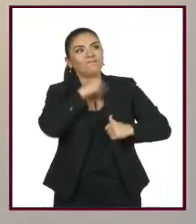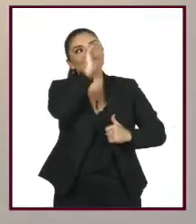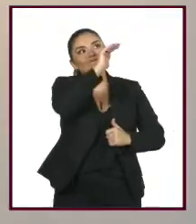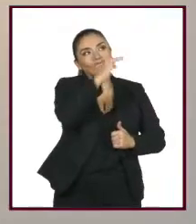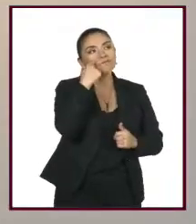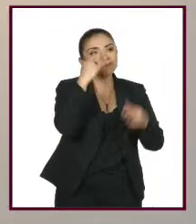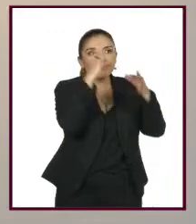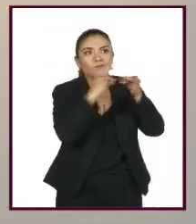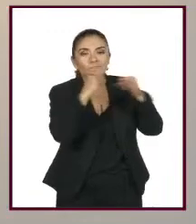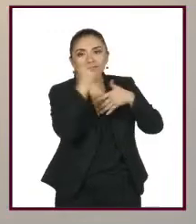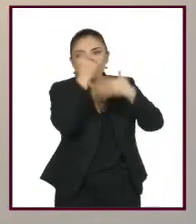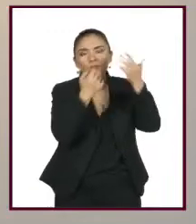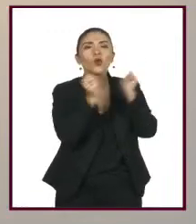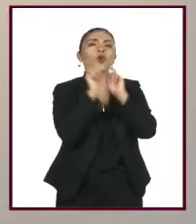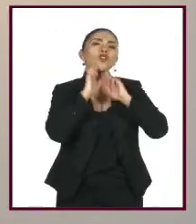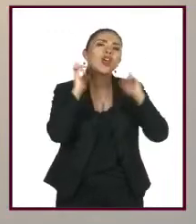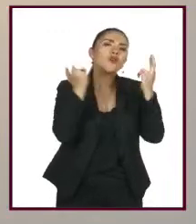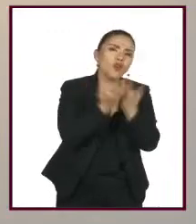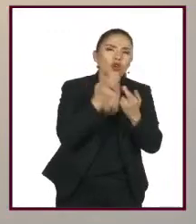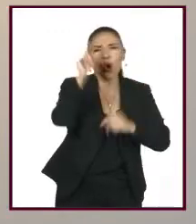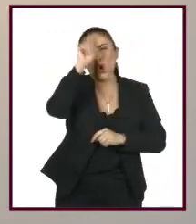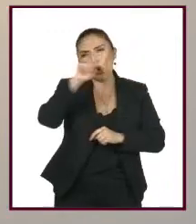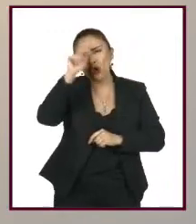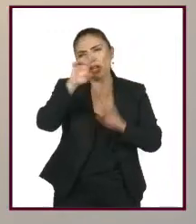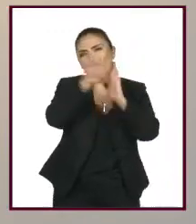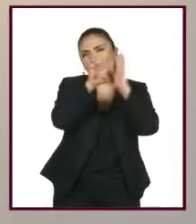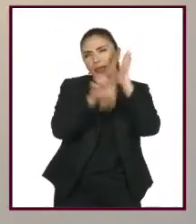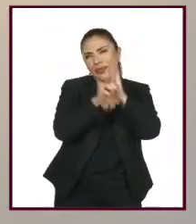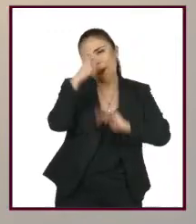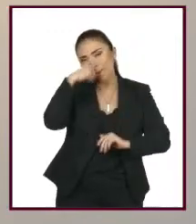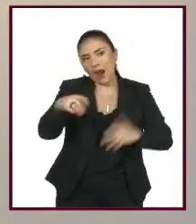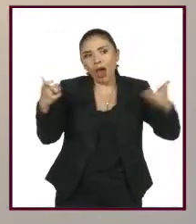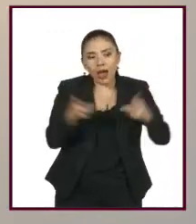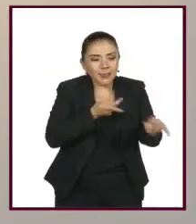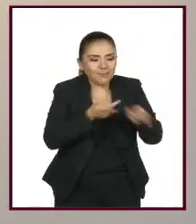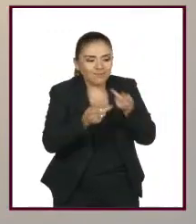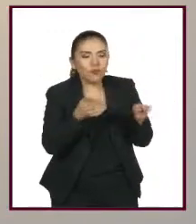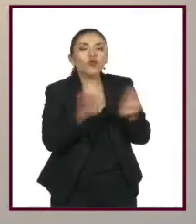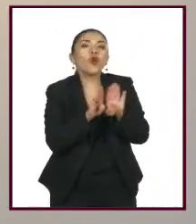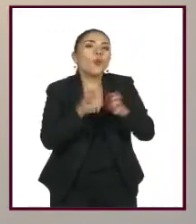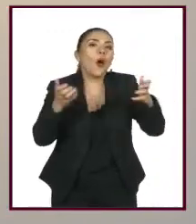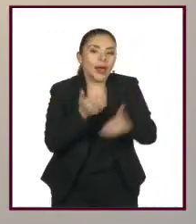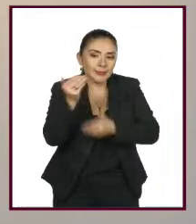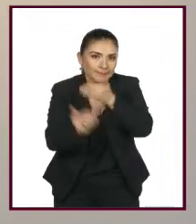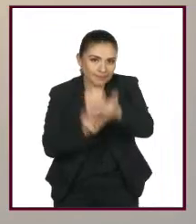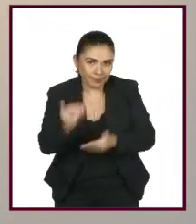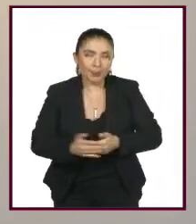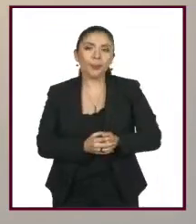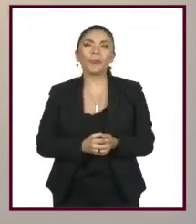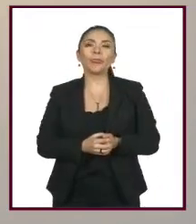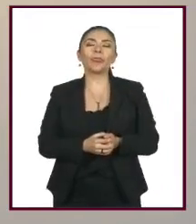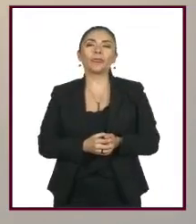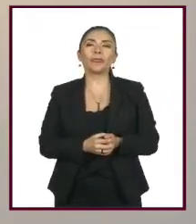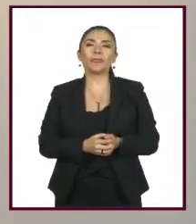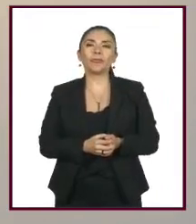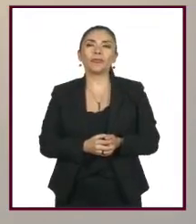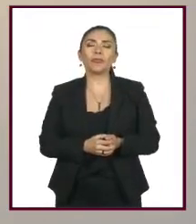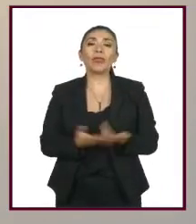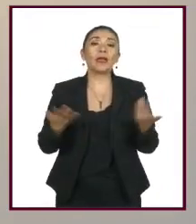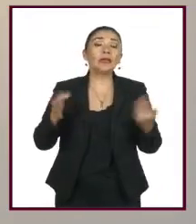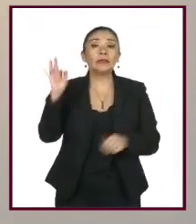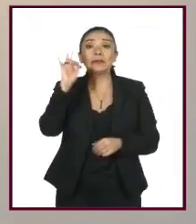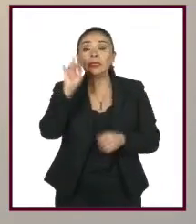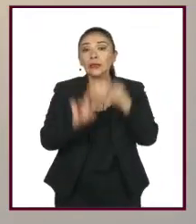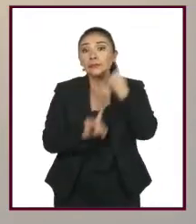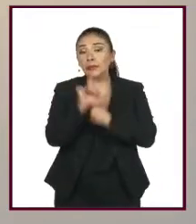pertinentes en una sesión de consejo o el consejo de ética para tomar las medidas siguientes. En caso,